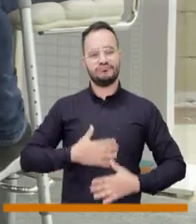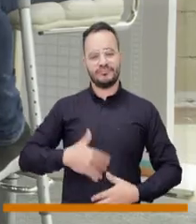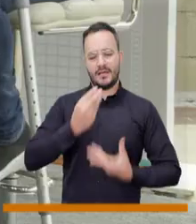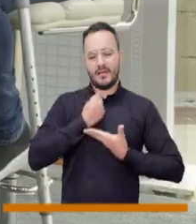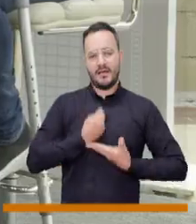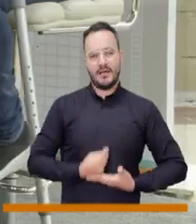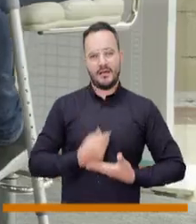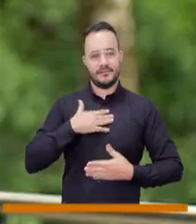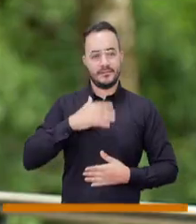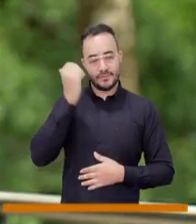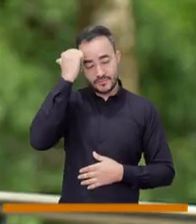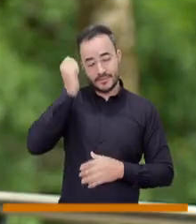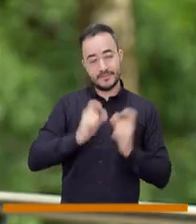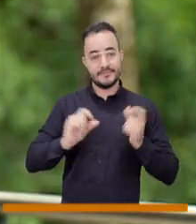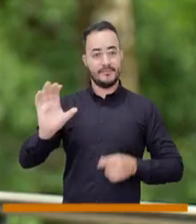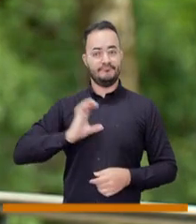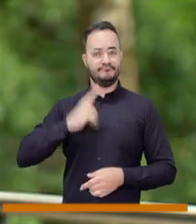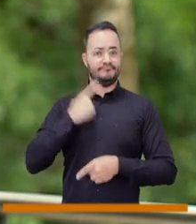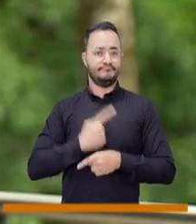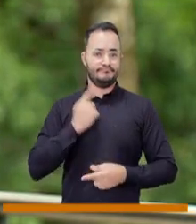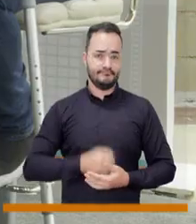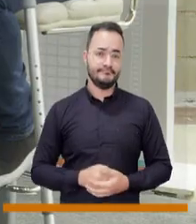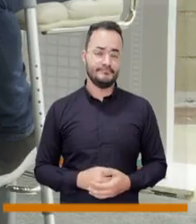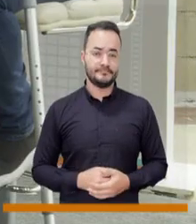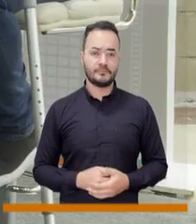distrito. Bueno,